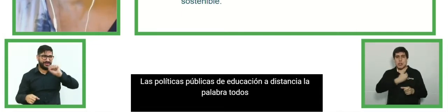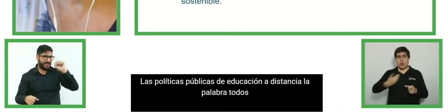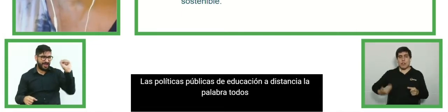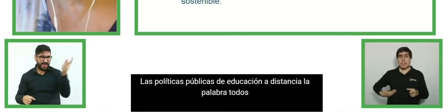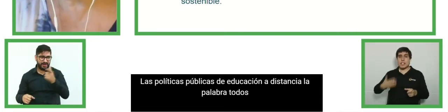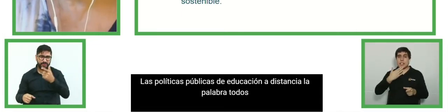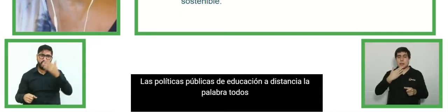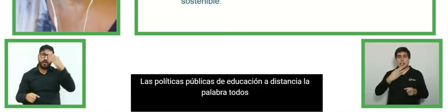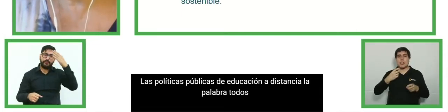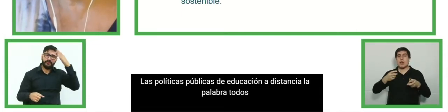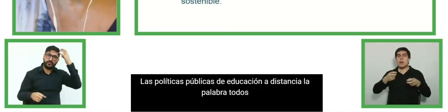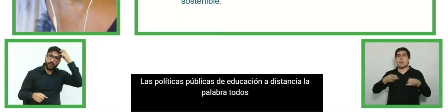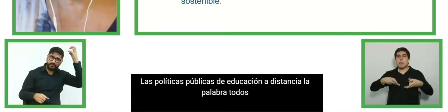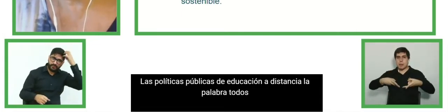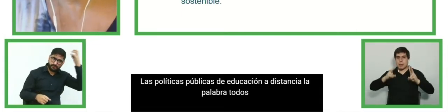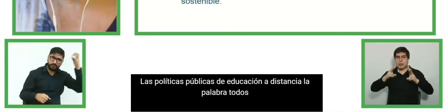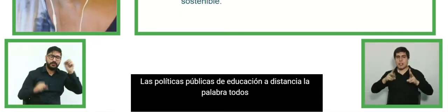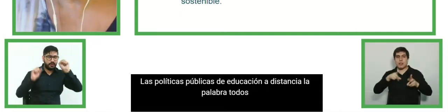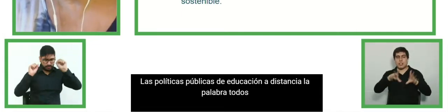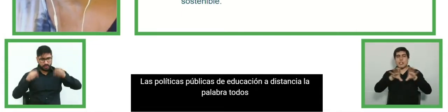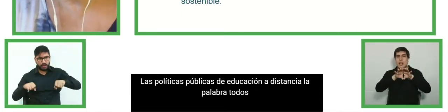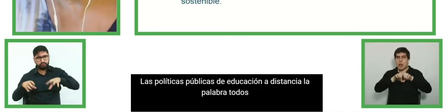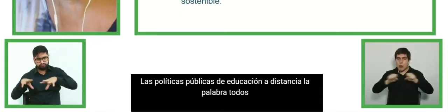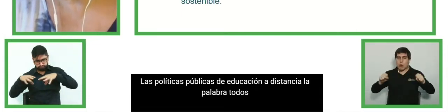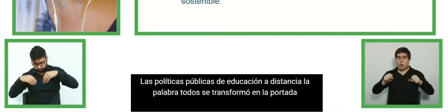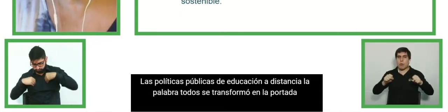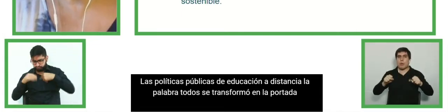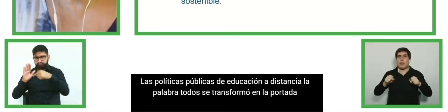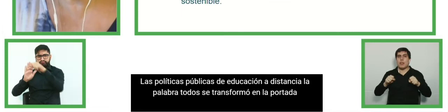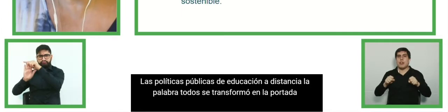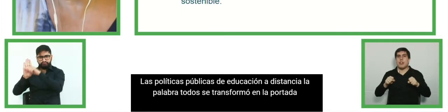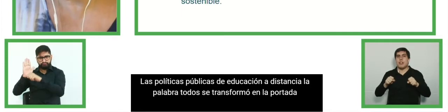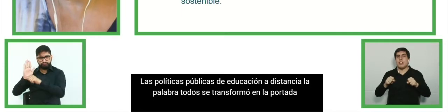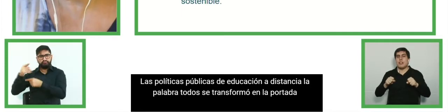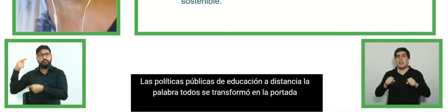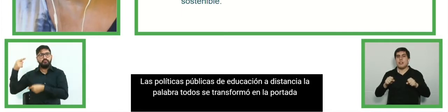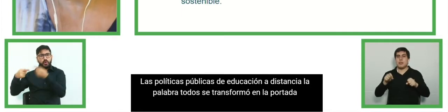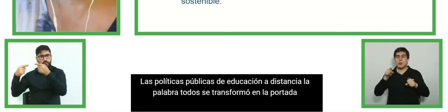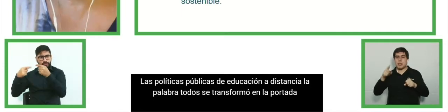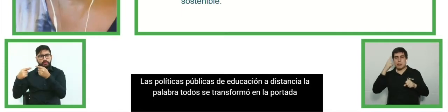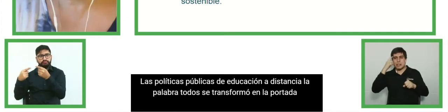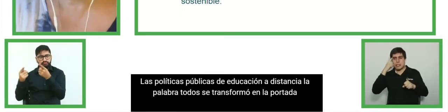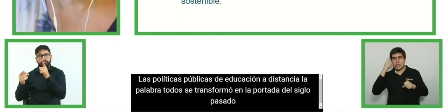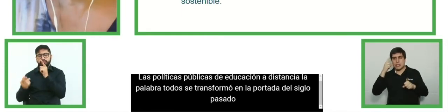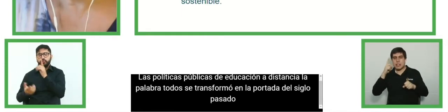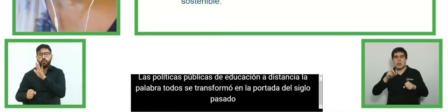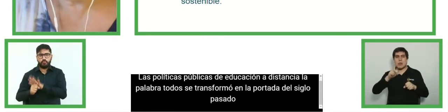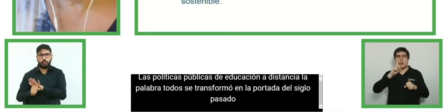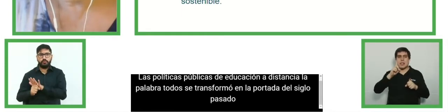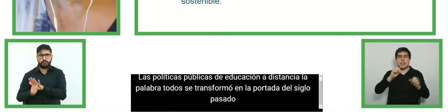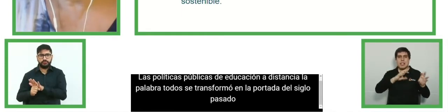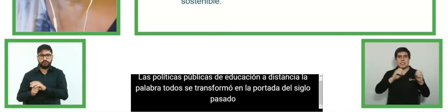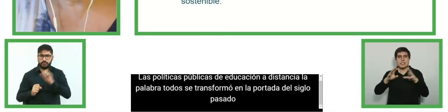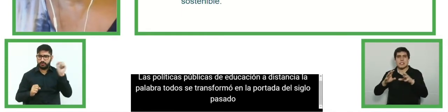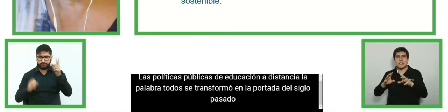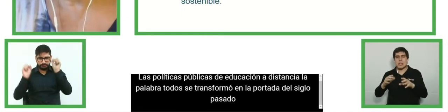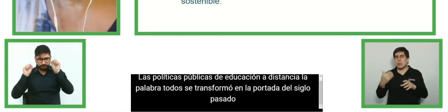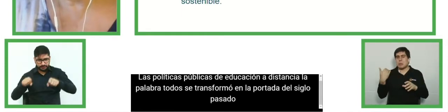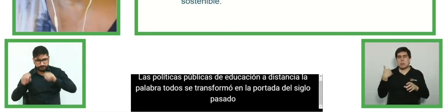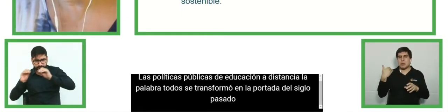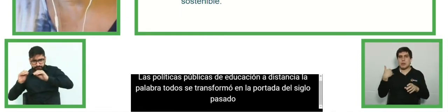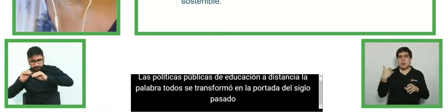pudiesen garantizar que estaban comprometidos sin la necesidad de decir con quiénes. Por lo tanto, el